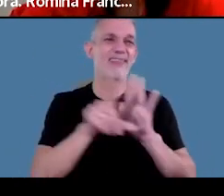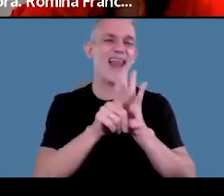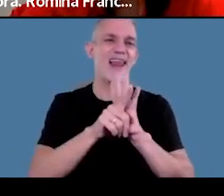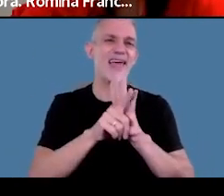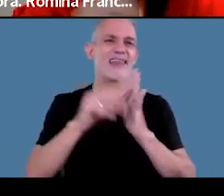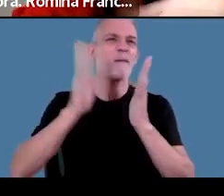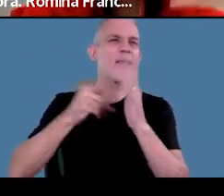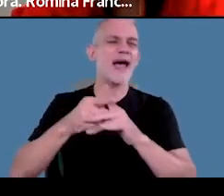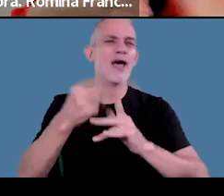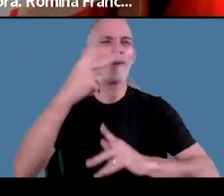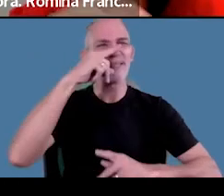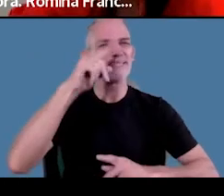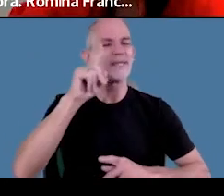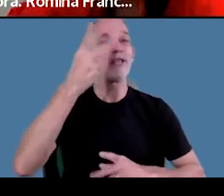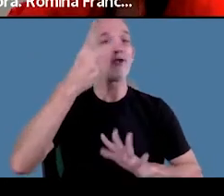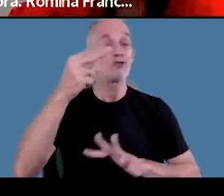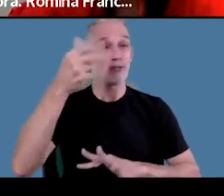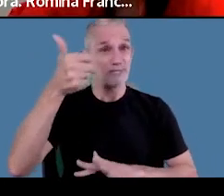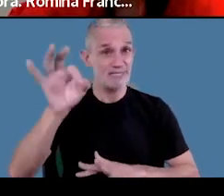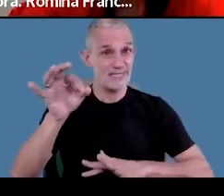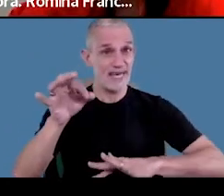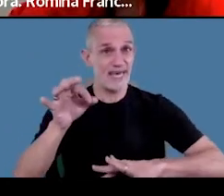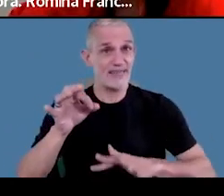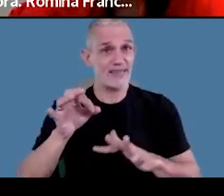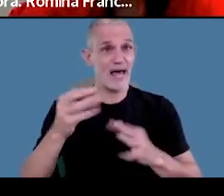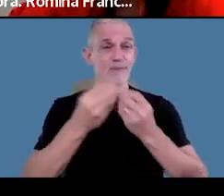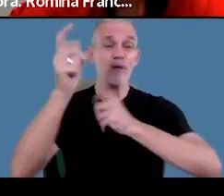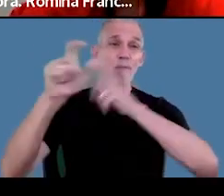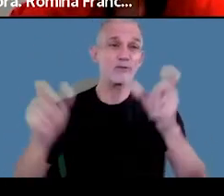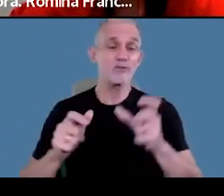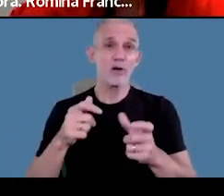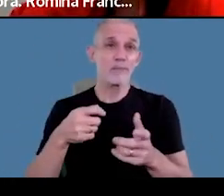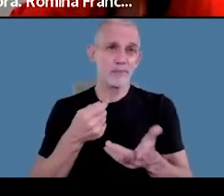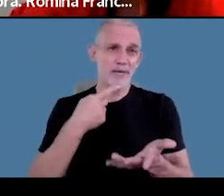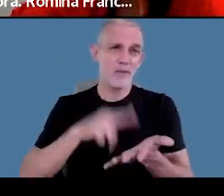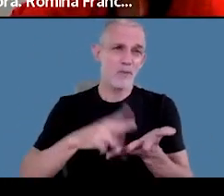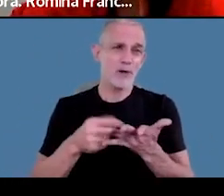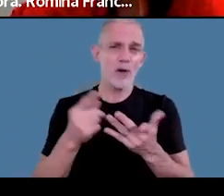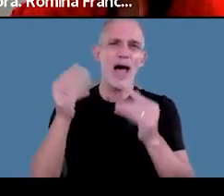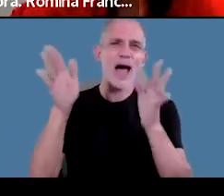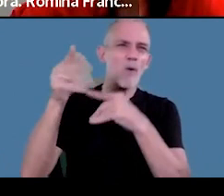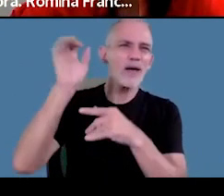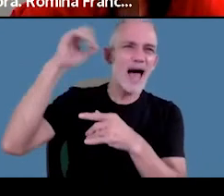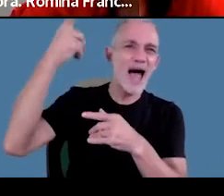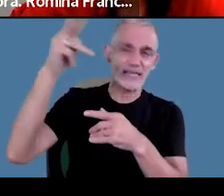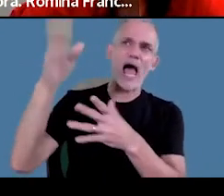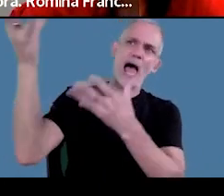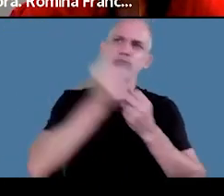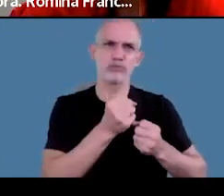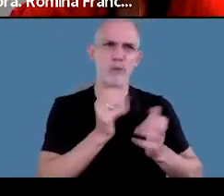la 27260, muchos contribuyentes sinceraron sus cuentas en el exterior, bueno, y pueden